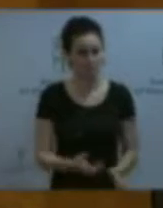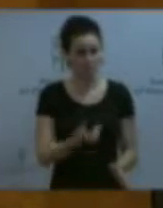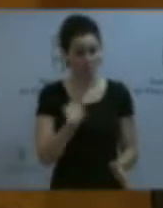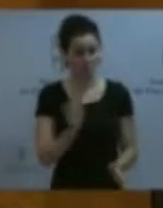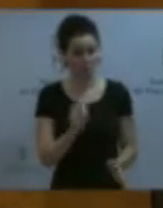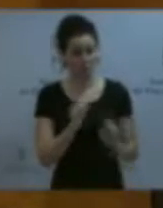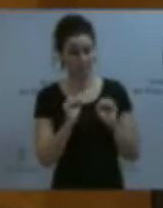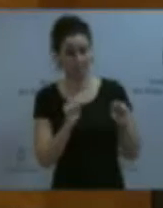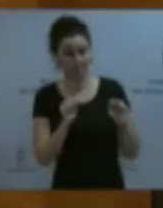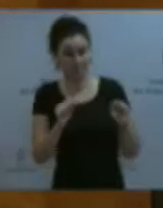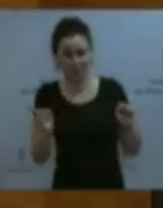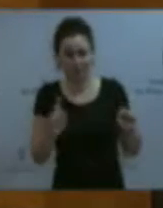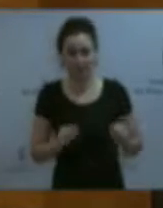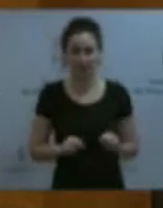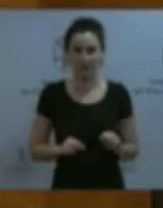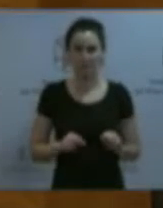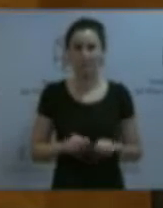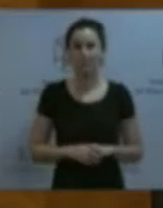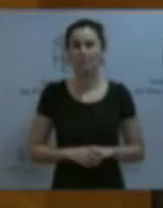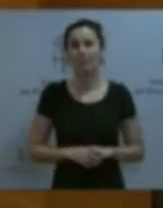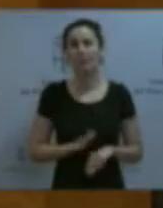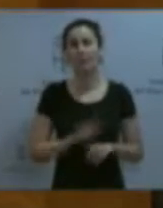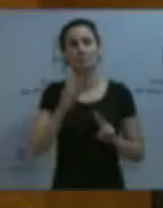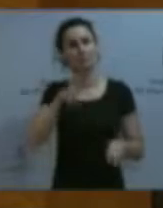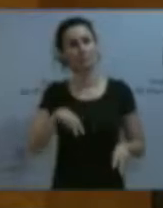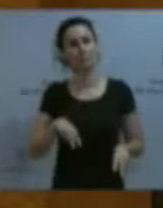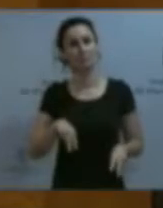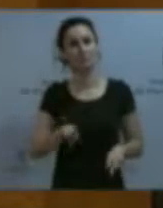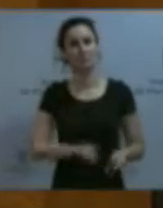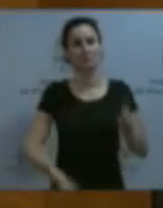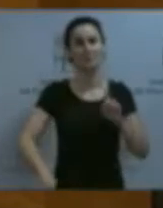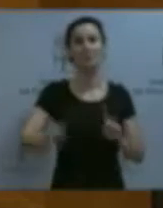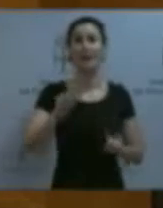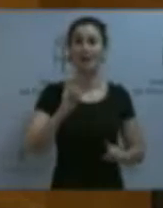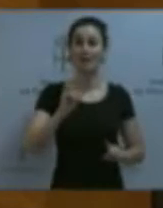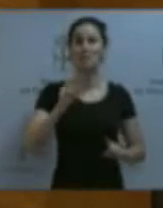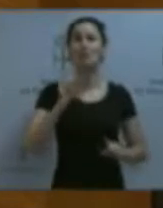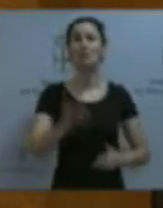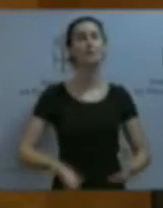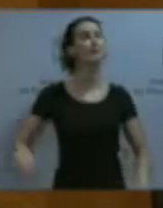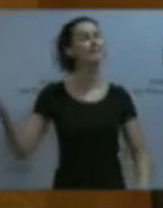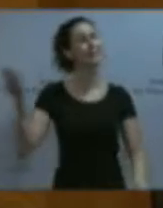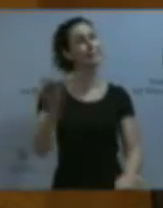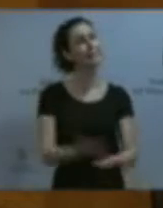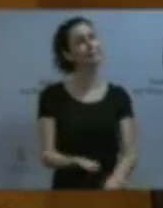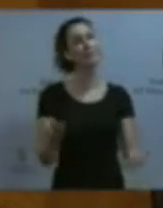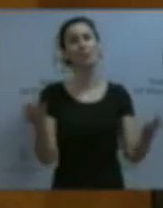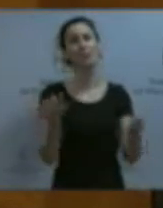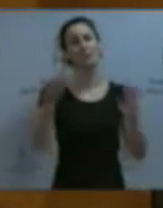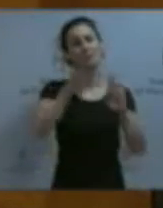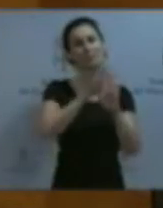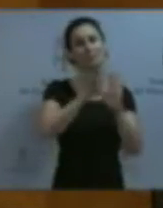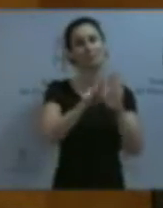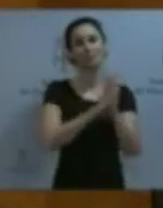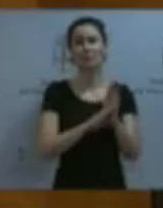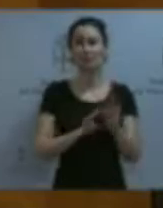ni siquiera pedimos que reconozca el problema. Lo único que pedimos es que dé a esa instrucción para que a